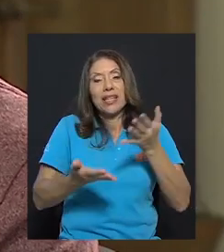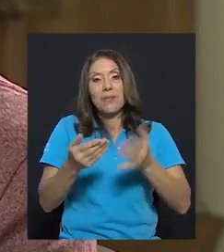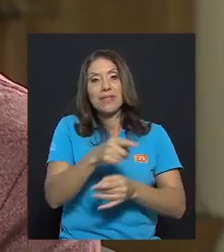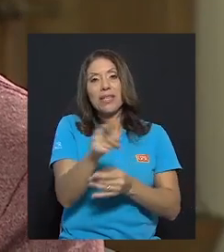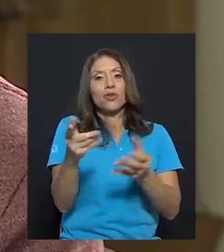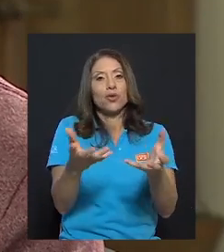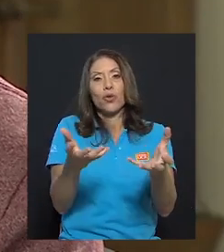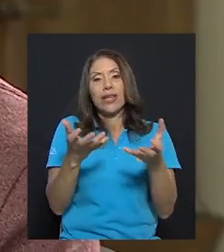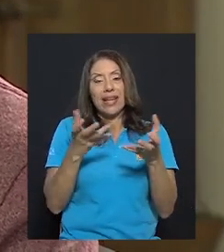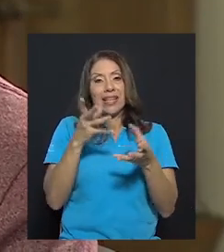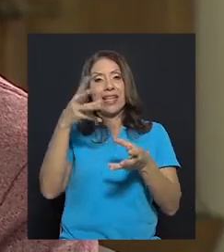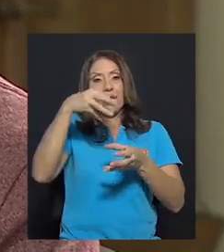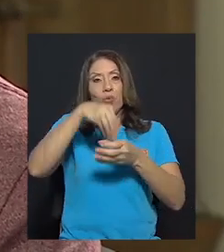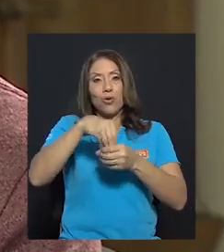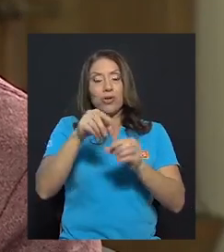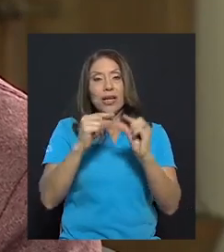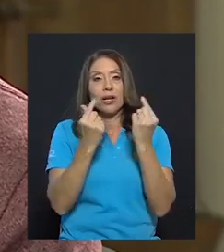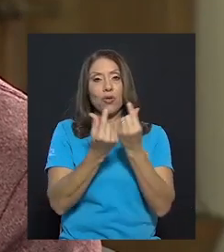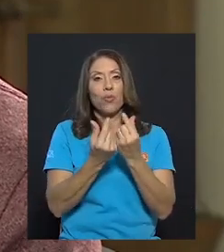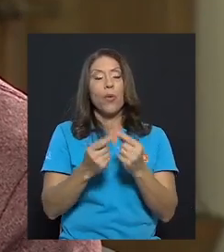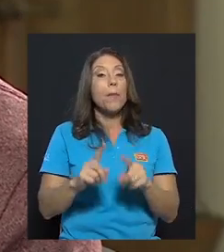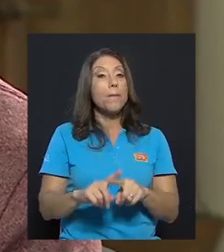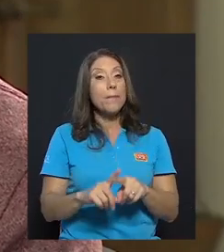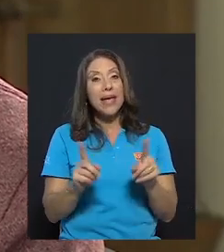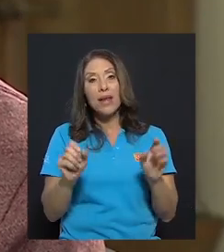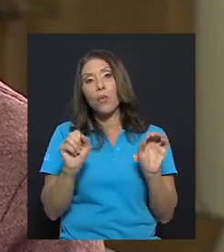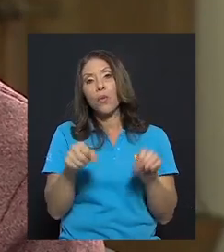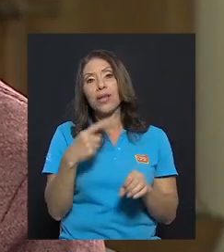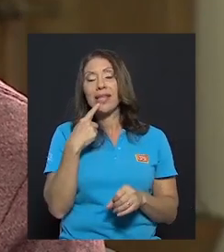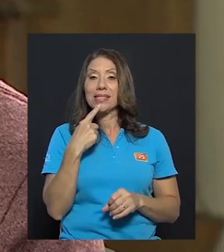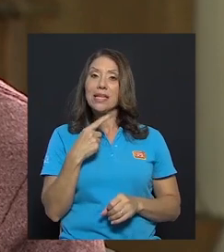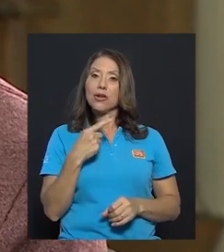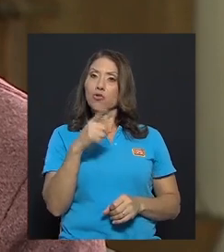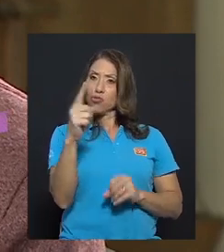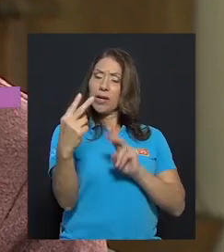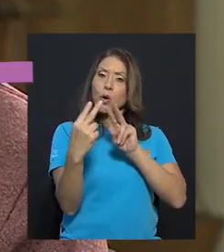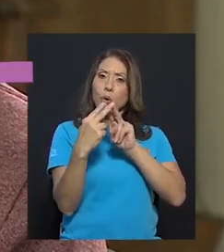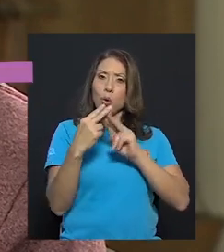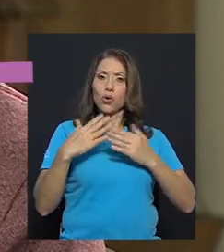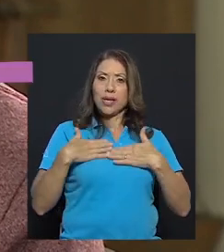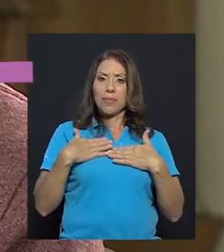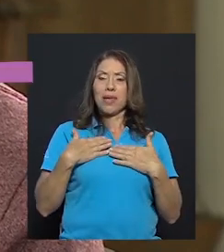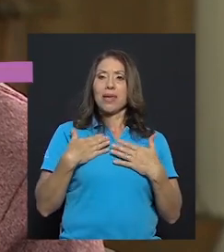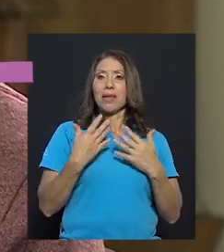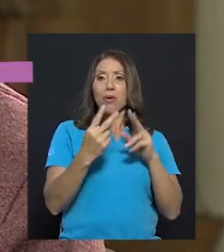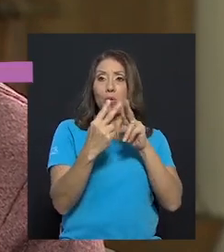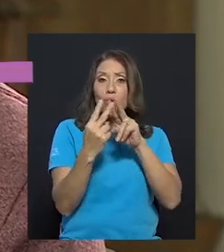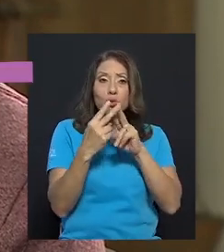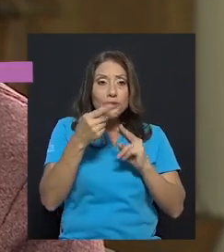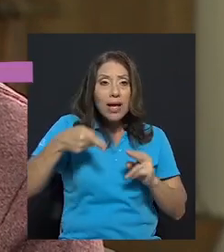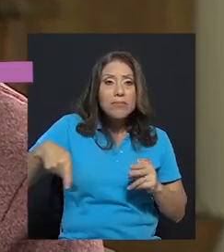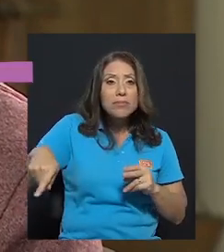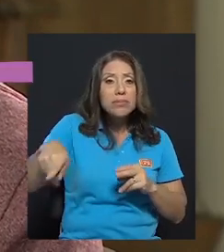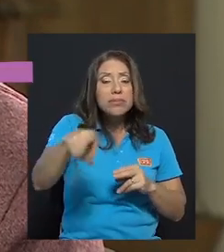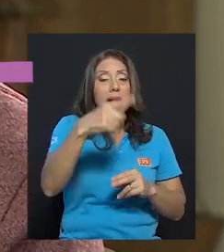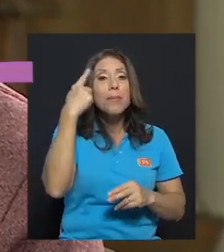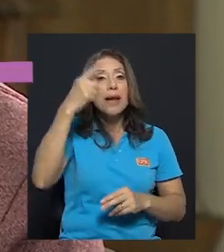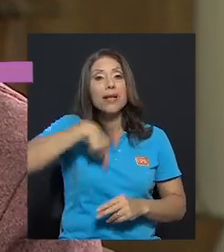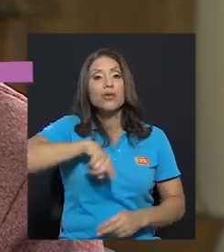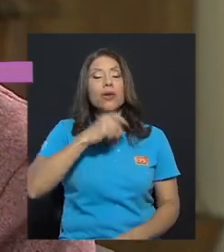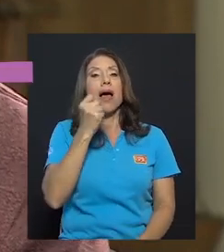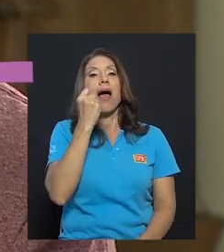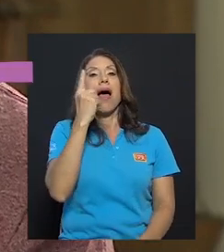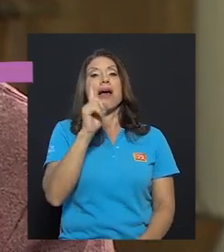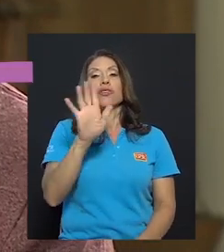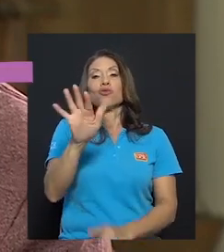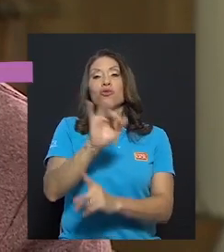digan, conózcanme o conózcanos para que podamos entender cómo es su realidad y así nosotros